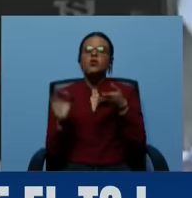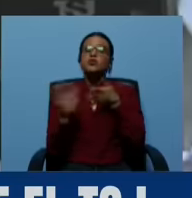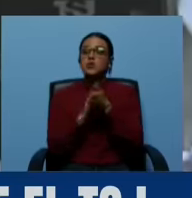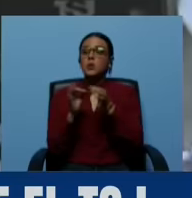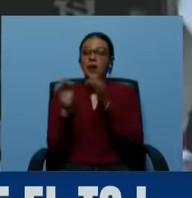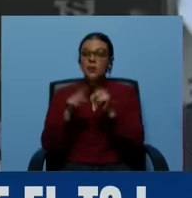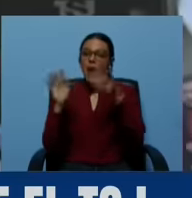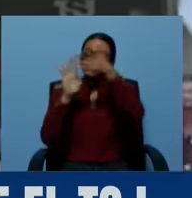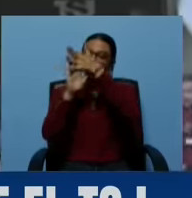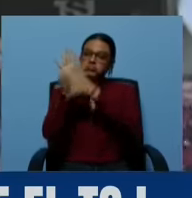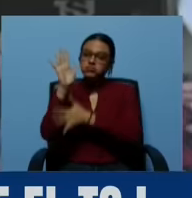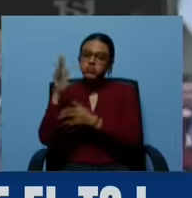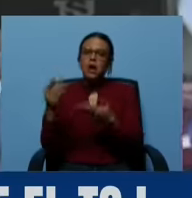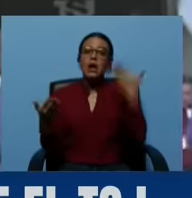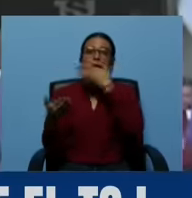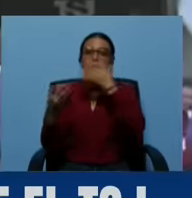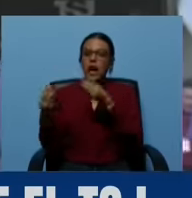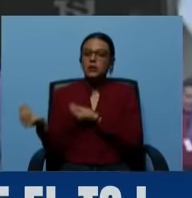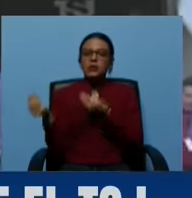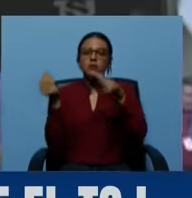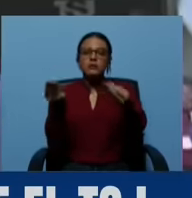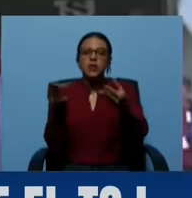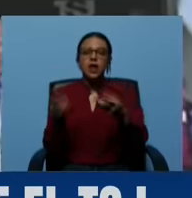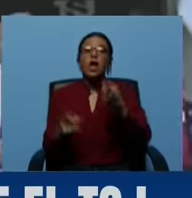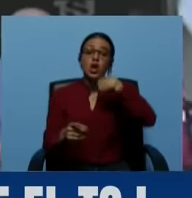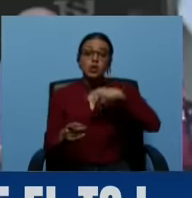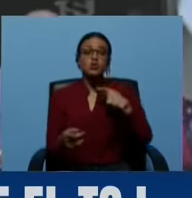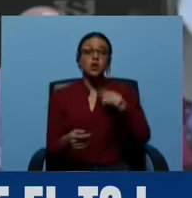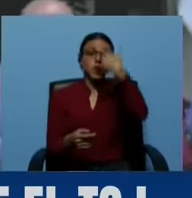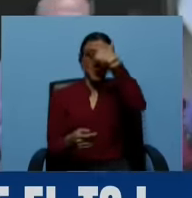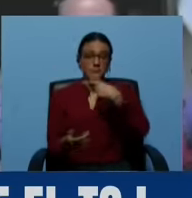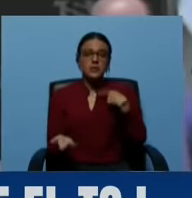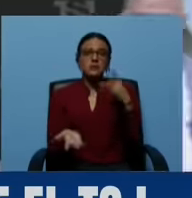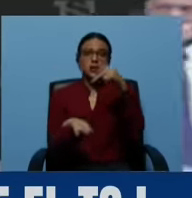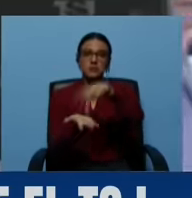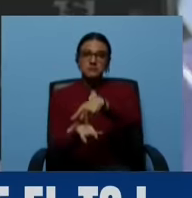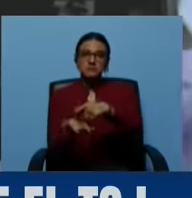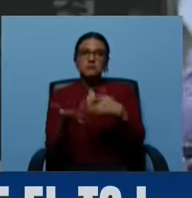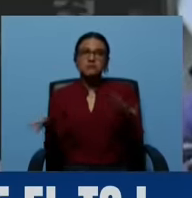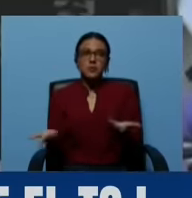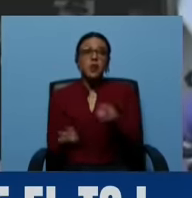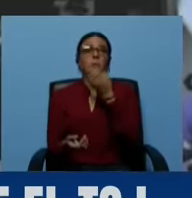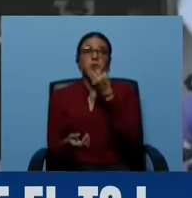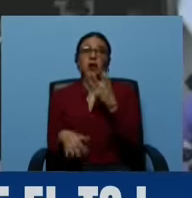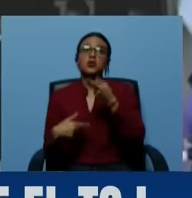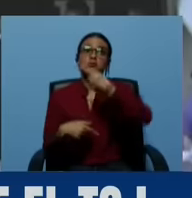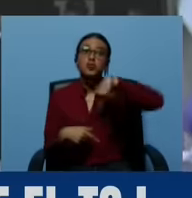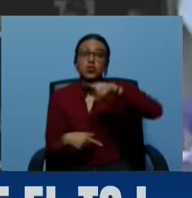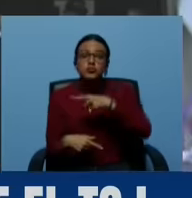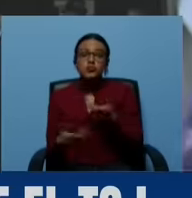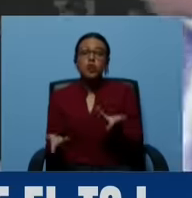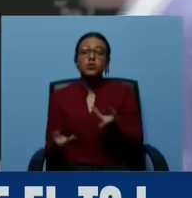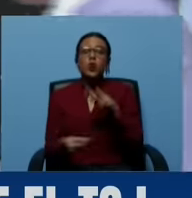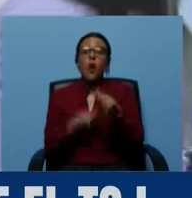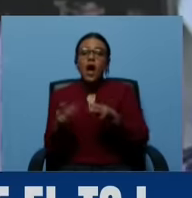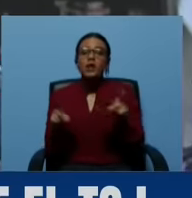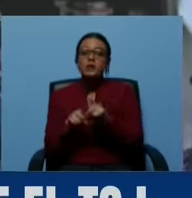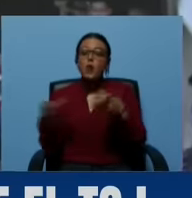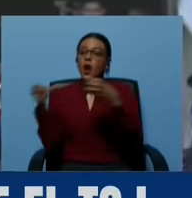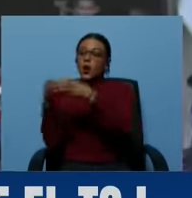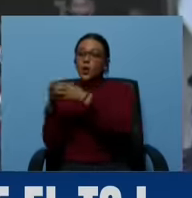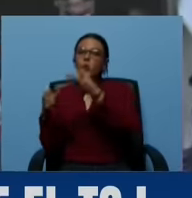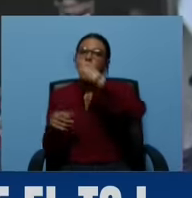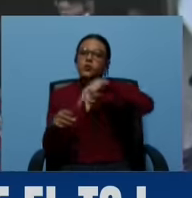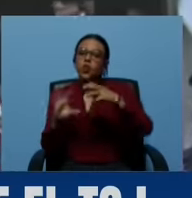epistolar. Nosotros lo hicimos personalmente. ¿Qué presentaron ustedes hoy ante el tribunal? No, bueno, nosotros somos parte de la plataforma y